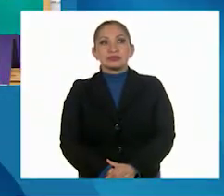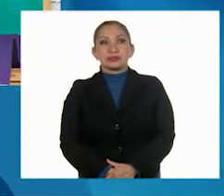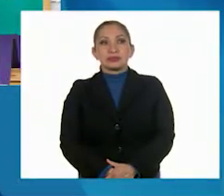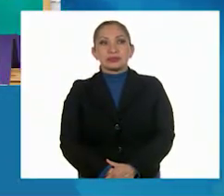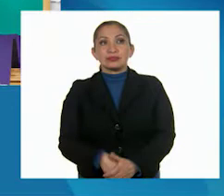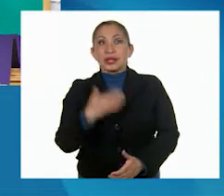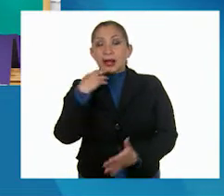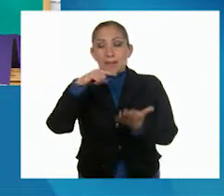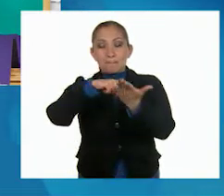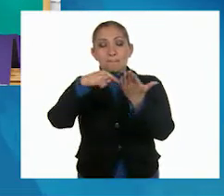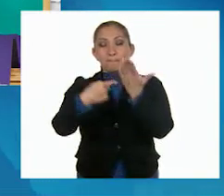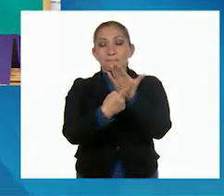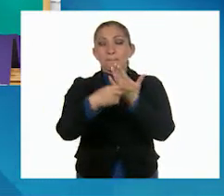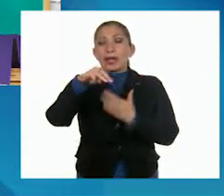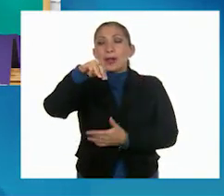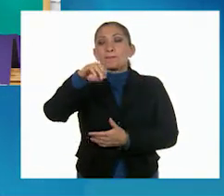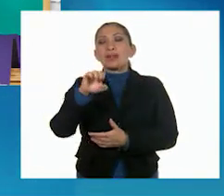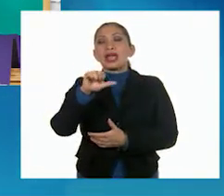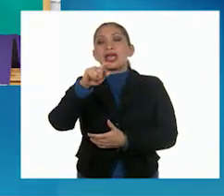Muy bien, la metáfora dice...